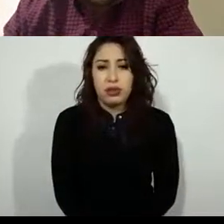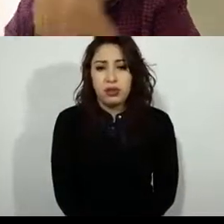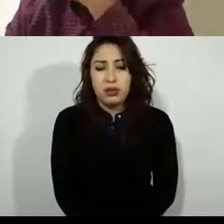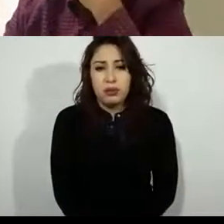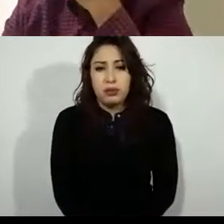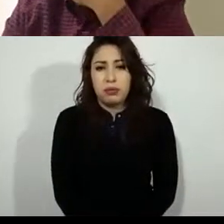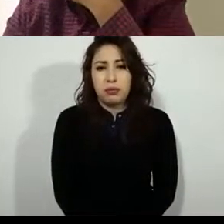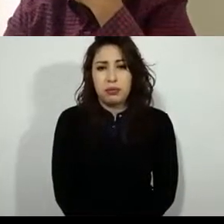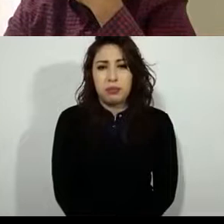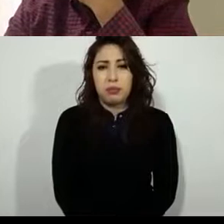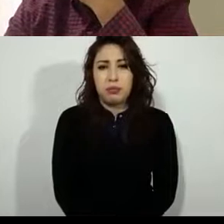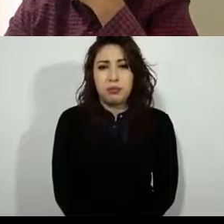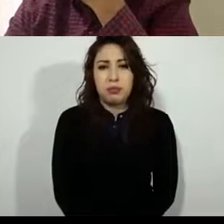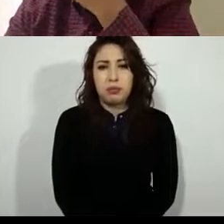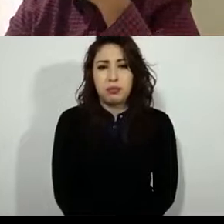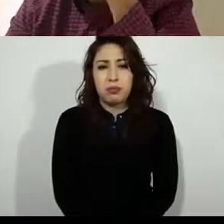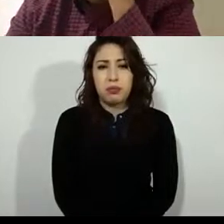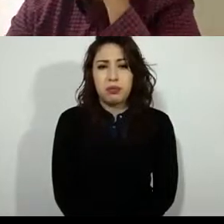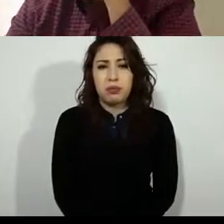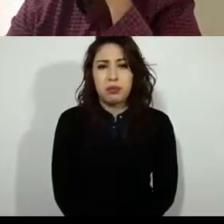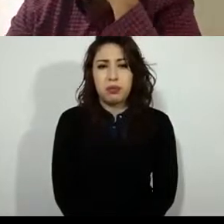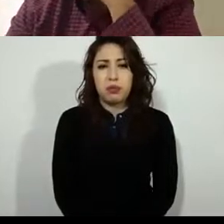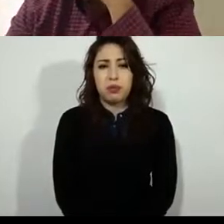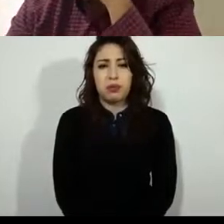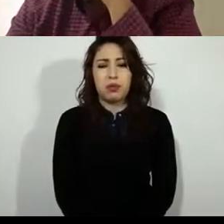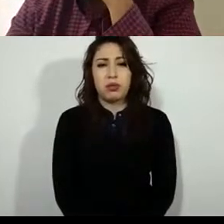Muchísimas gracias. Nada más, okay.